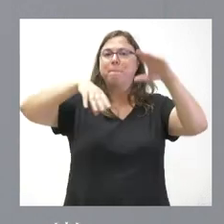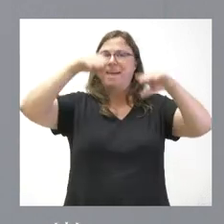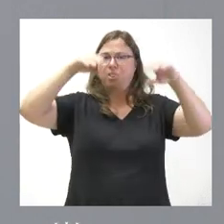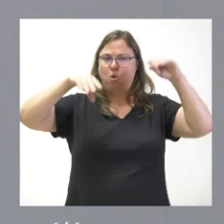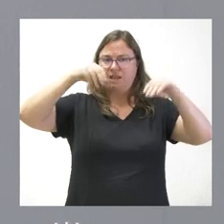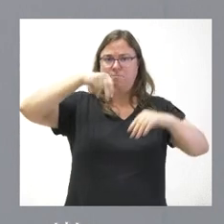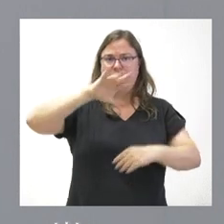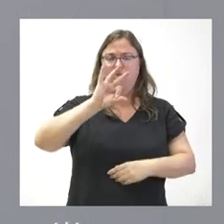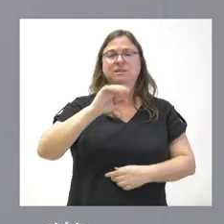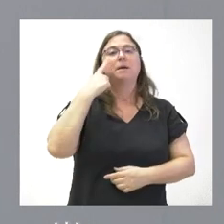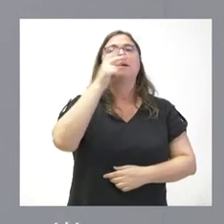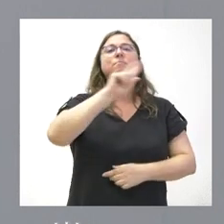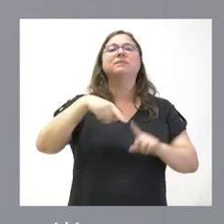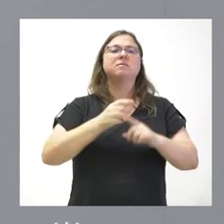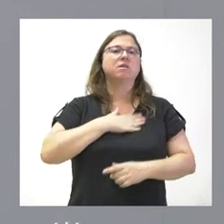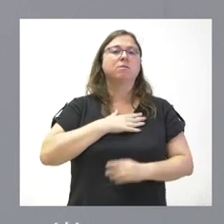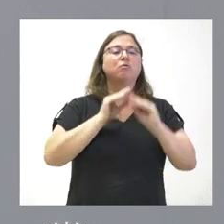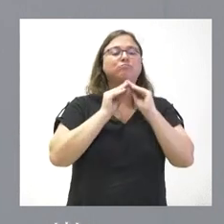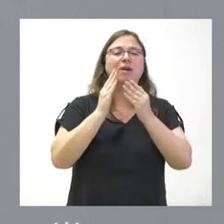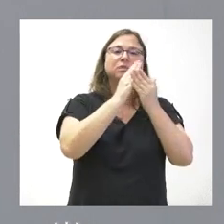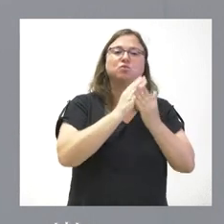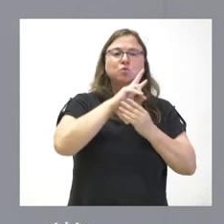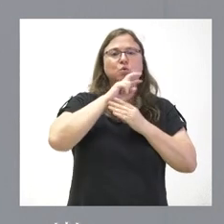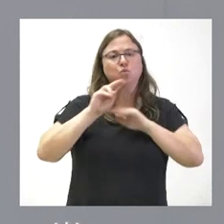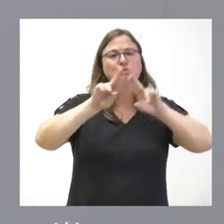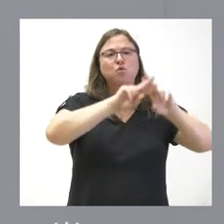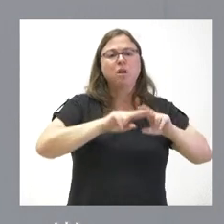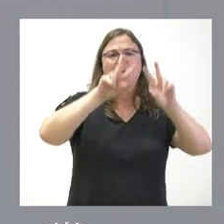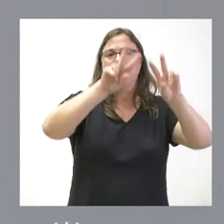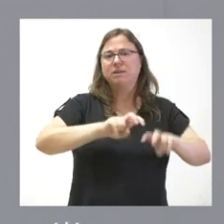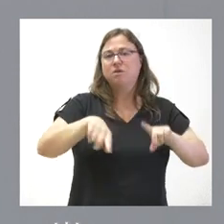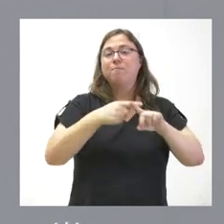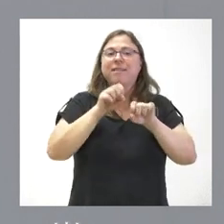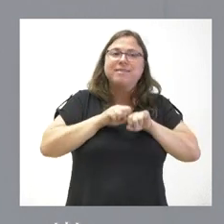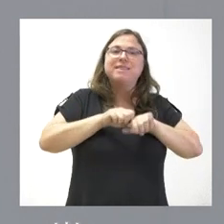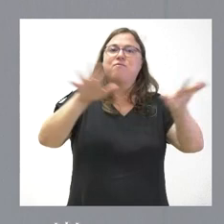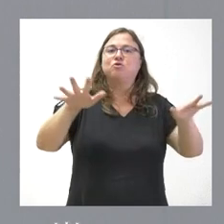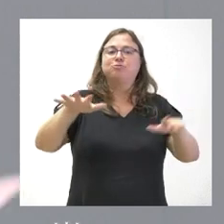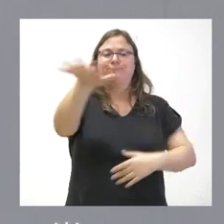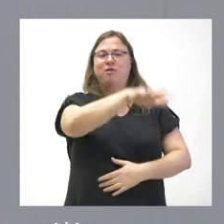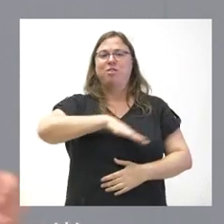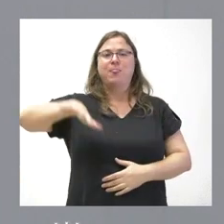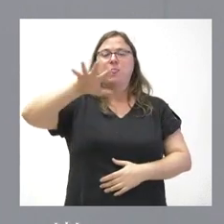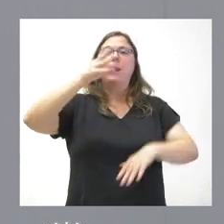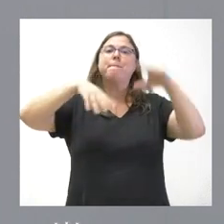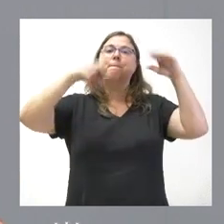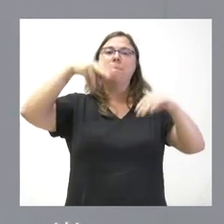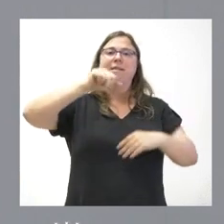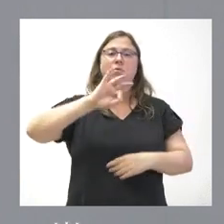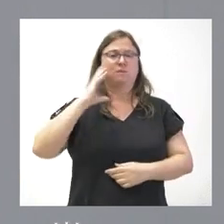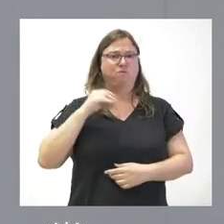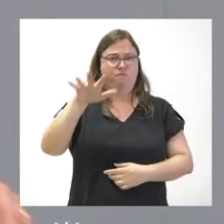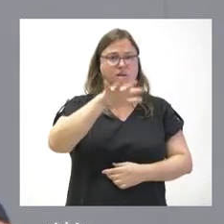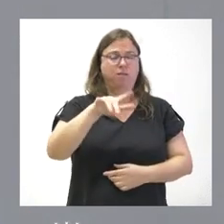patrimonio para desarrollar actuaciones de estudio conservación protección investigación y difusión del espacio cultural de las médulas como ven ustedes un